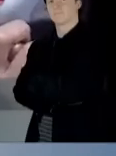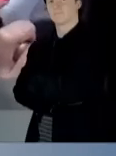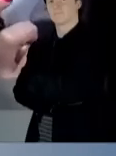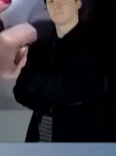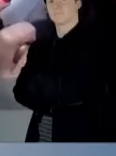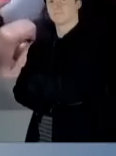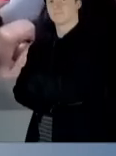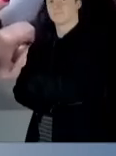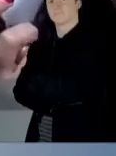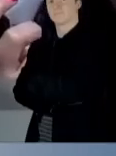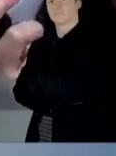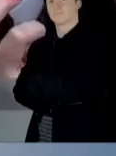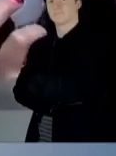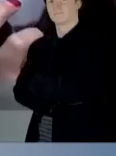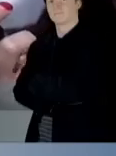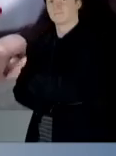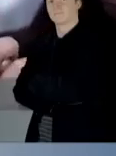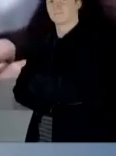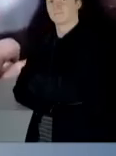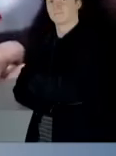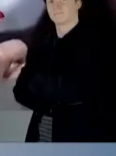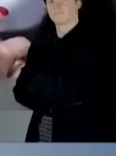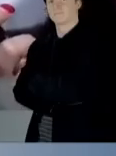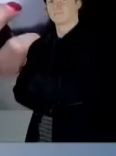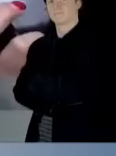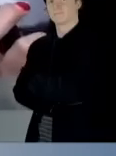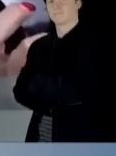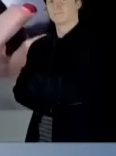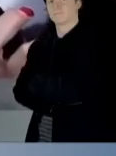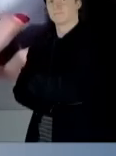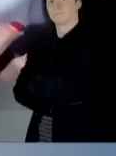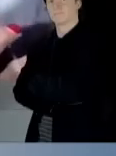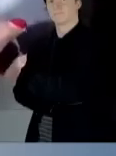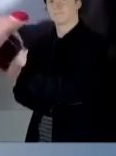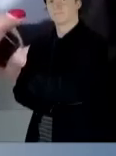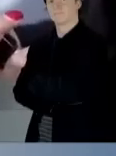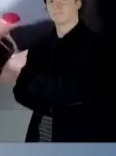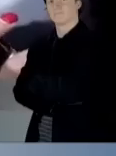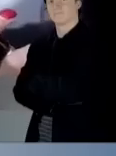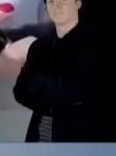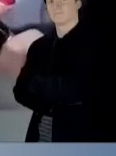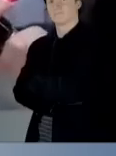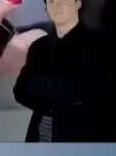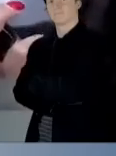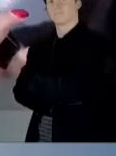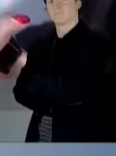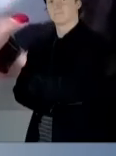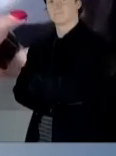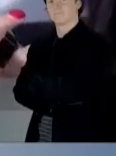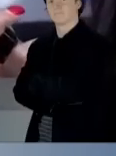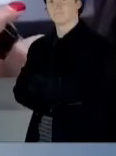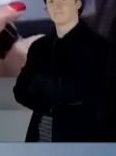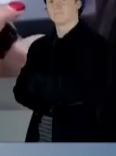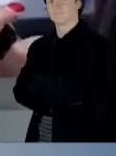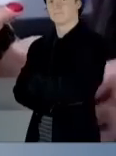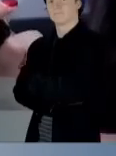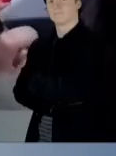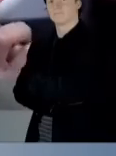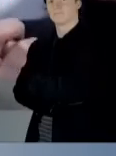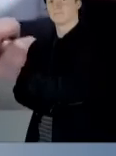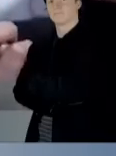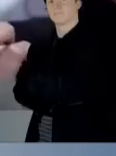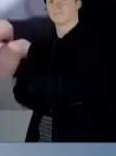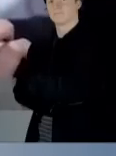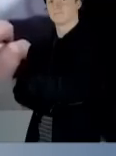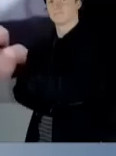internacionalmente además aprovechó de aclarar que no fue una condecoración sino un reconocimiento que también se le entregará a otras figuras como artistas